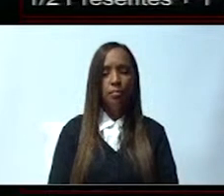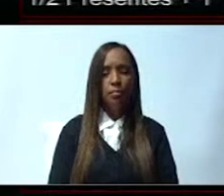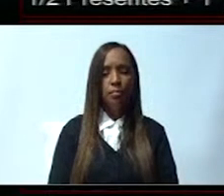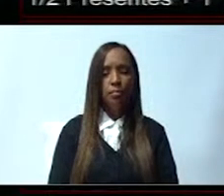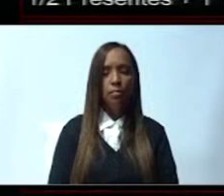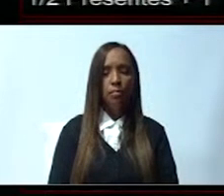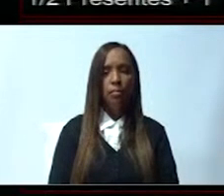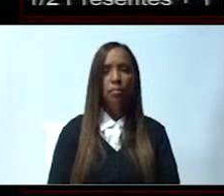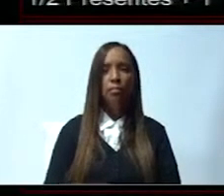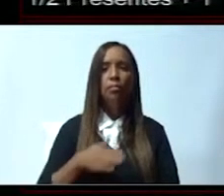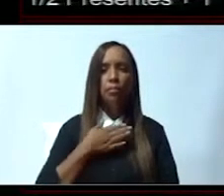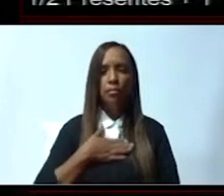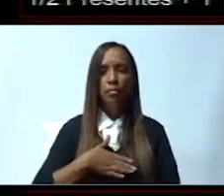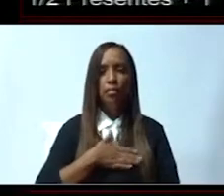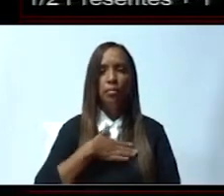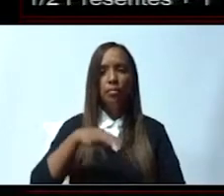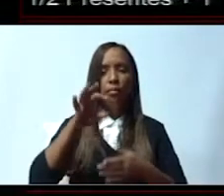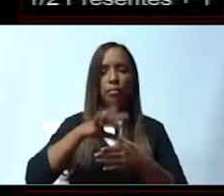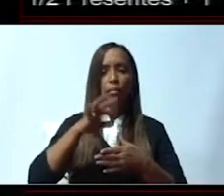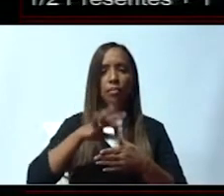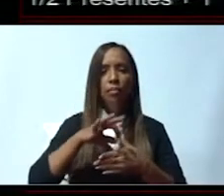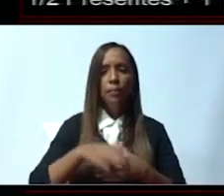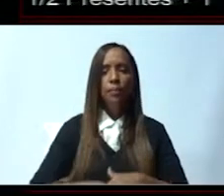Voten, por favor.